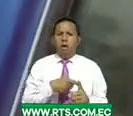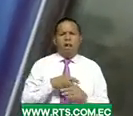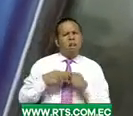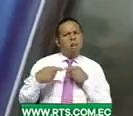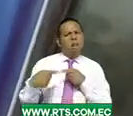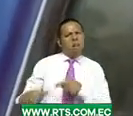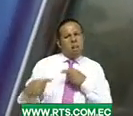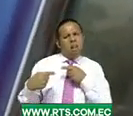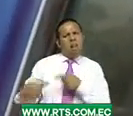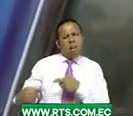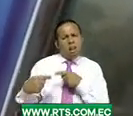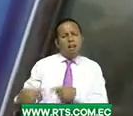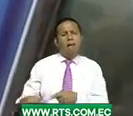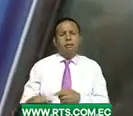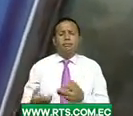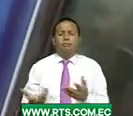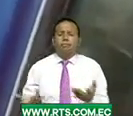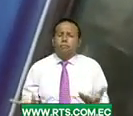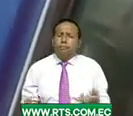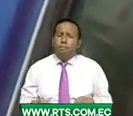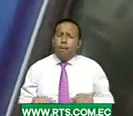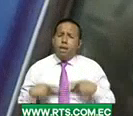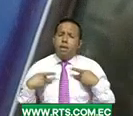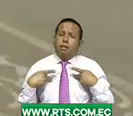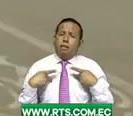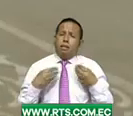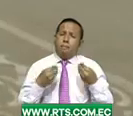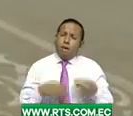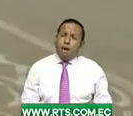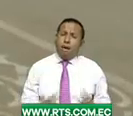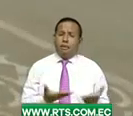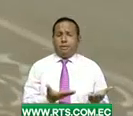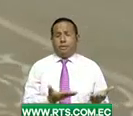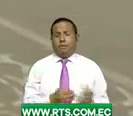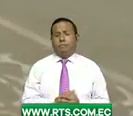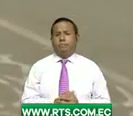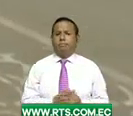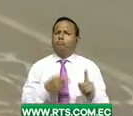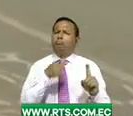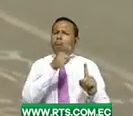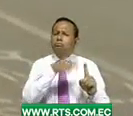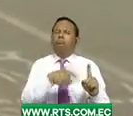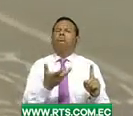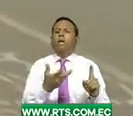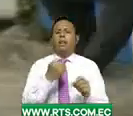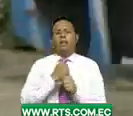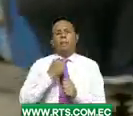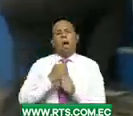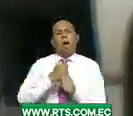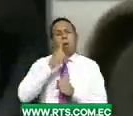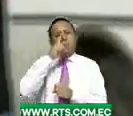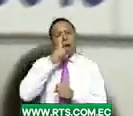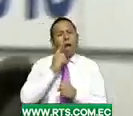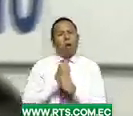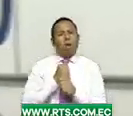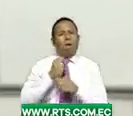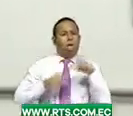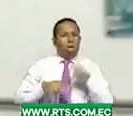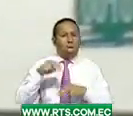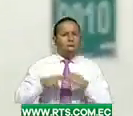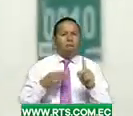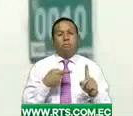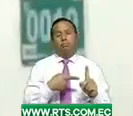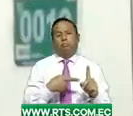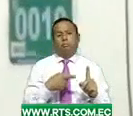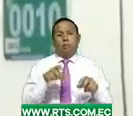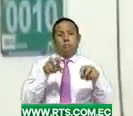lo más importante es la vida de él que se le acaban de llevar. Lo que pasó con el señor, que era obrero, dejó un sinsabor entre los usuarios de